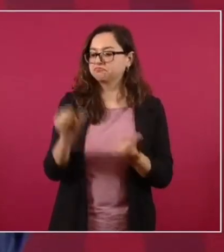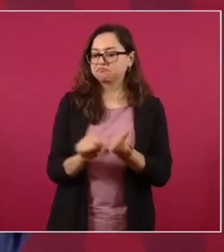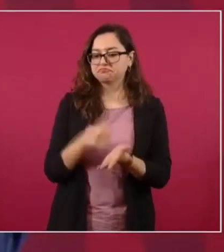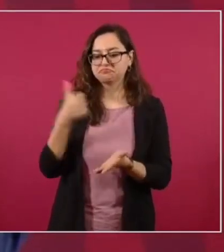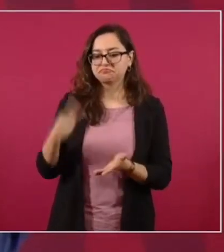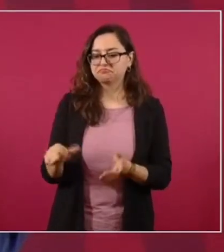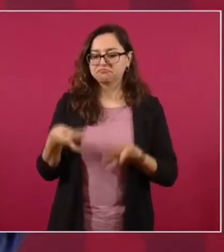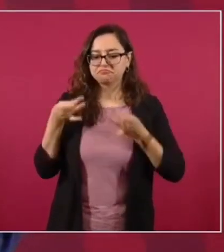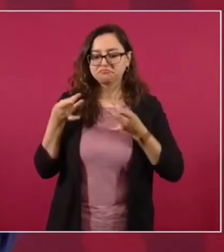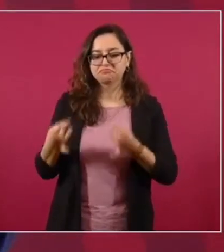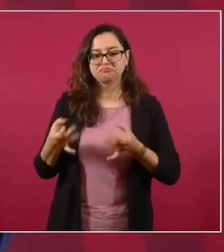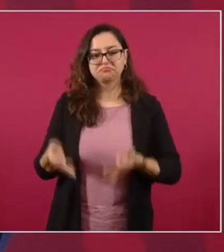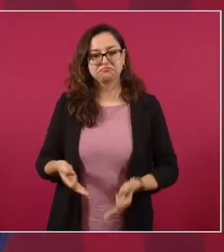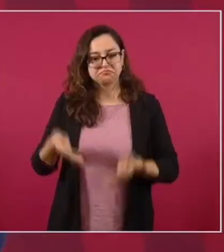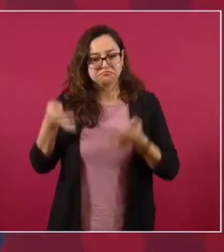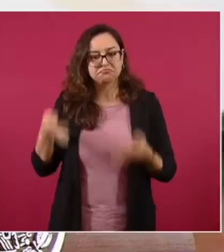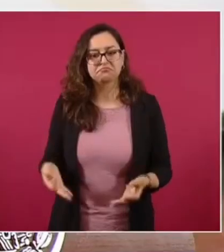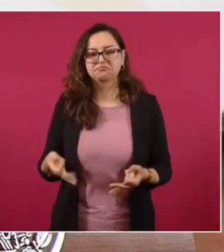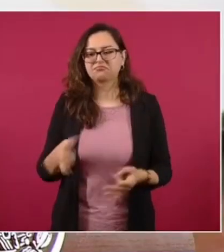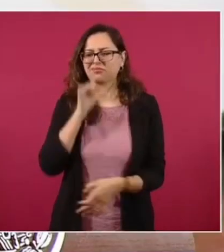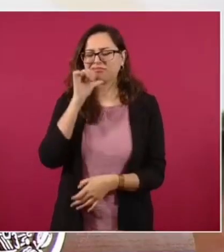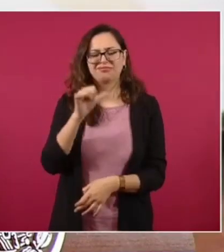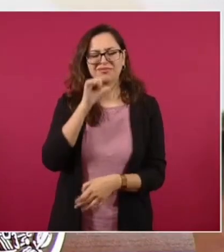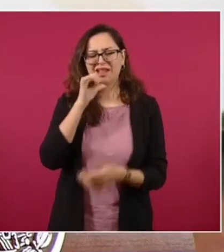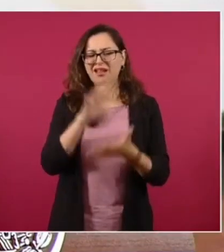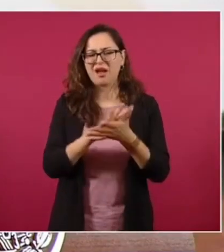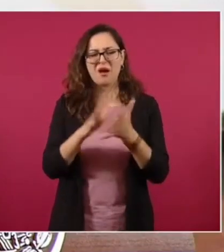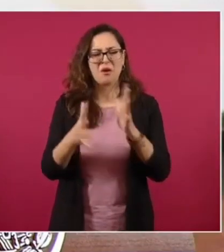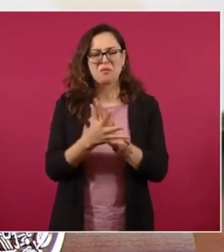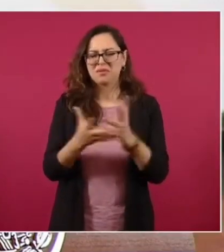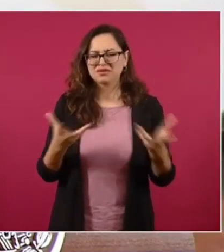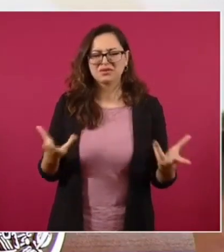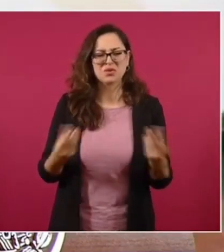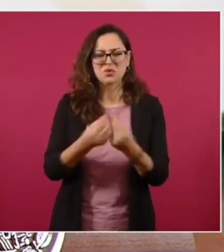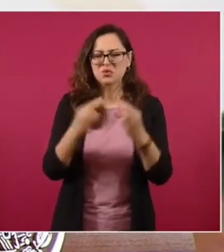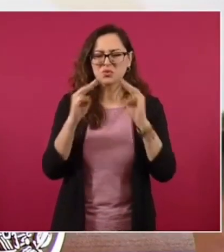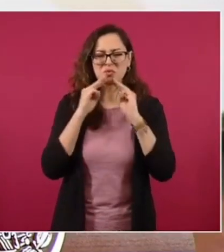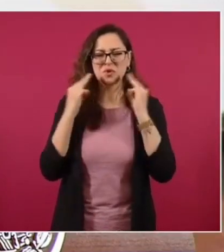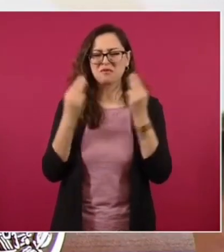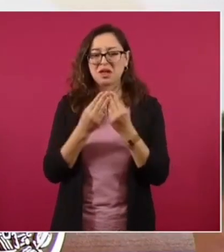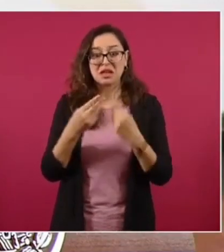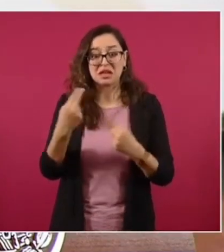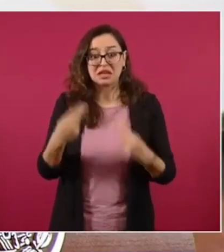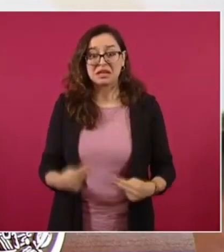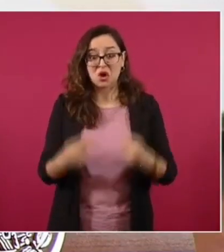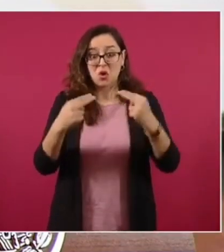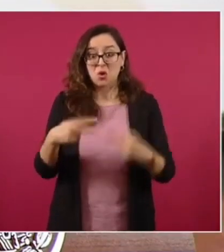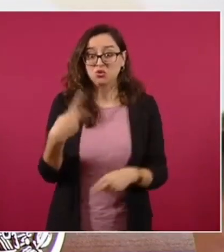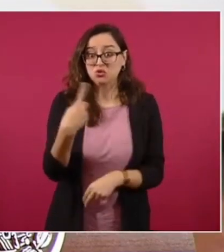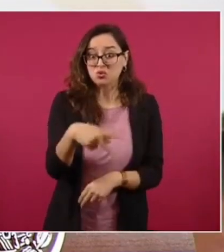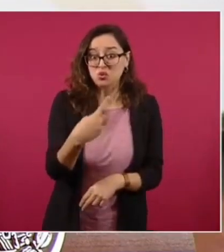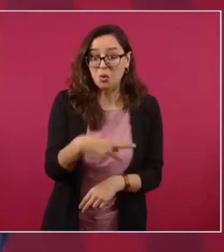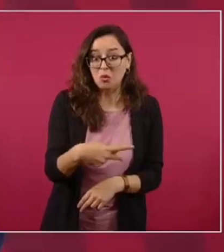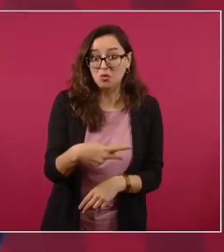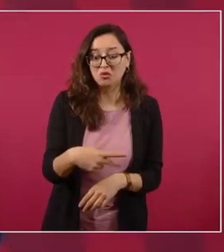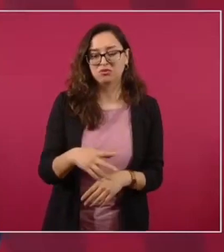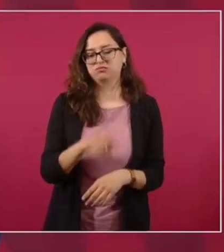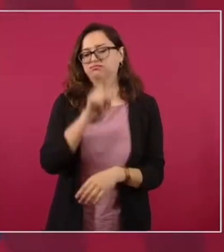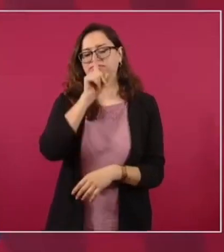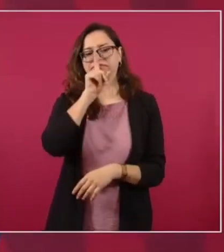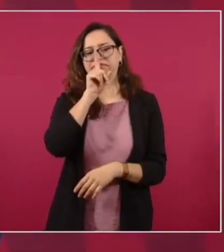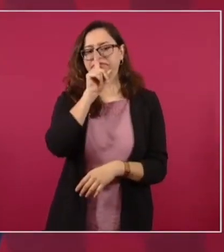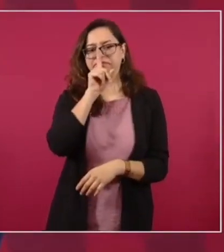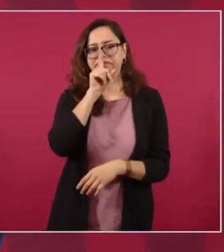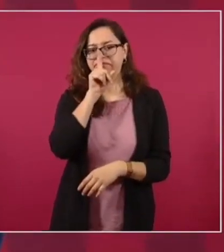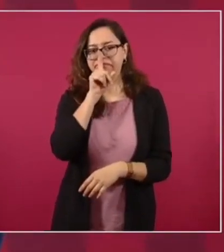aguacate y que no está vinculado, o sea, no es una industria